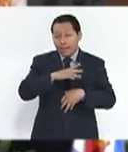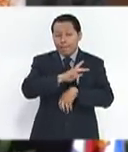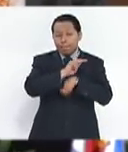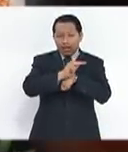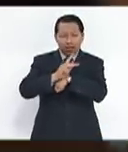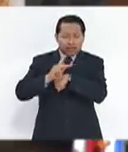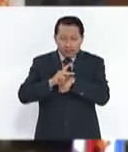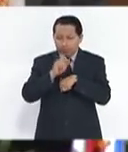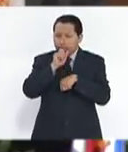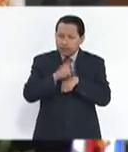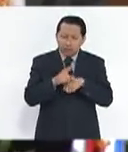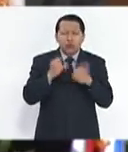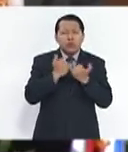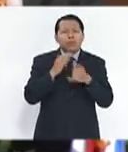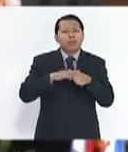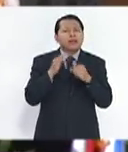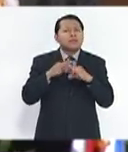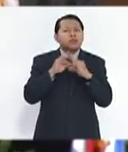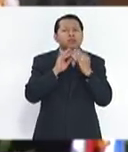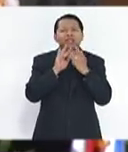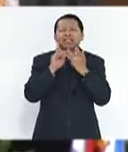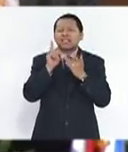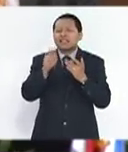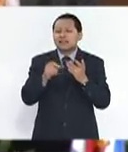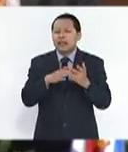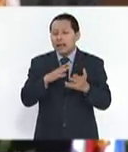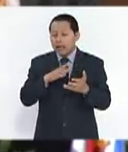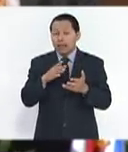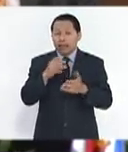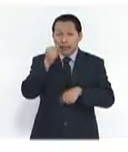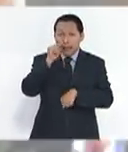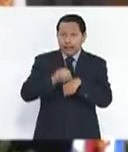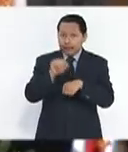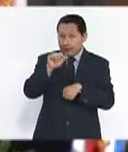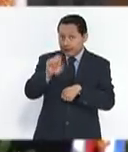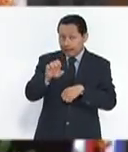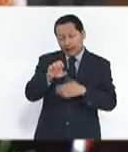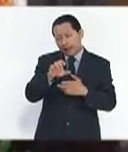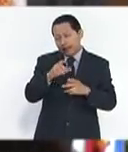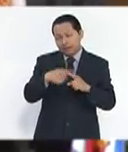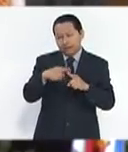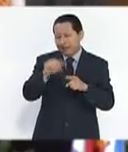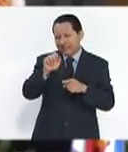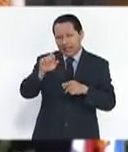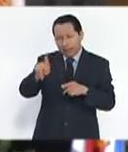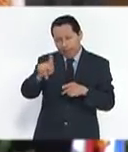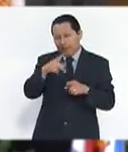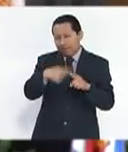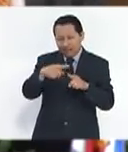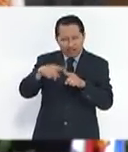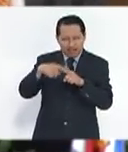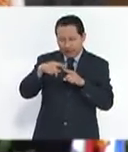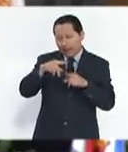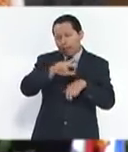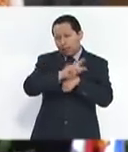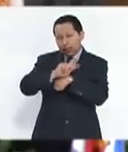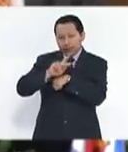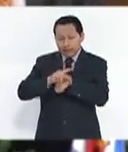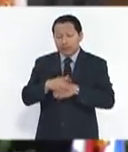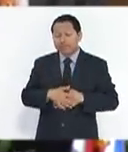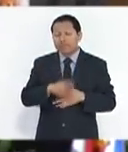nuestros interlocutores que son los ministerios de educación. Con toda la diversidad de la región que